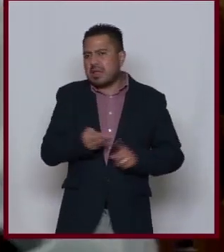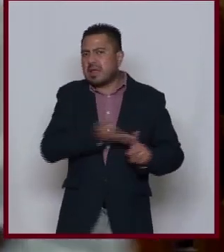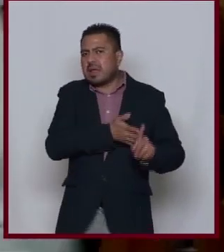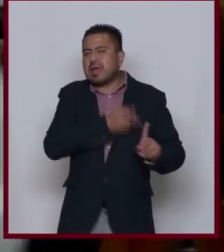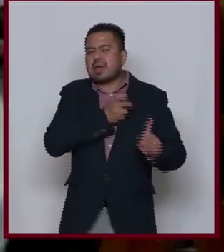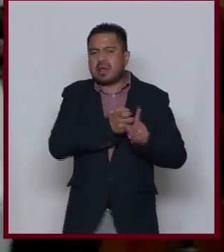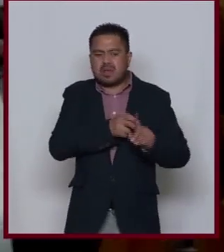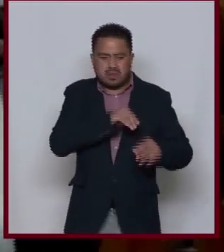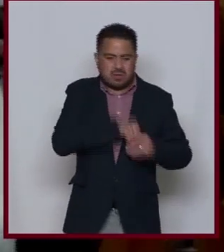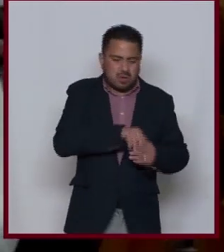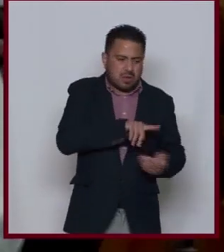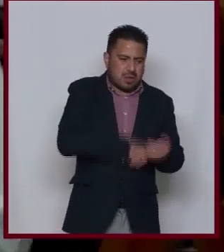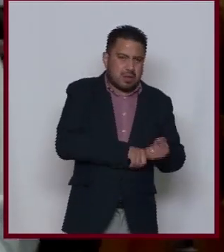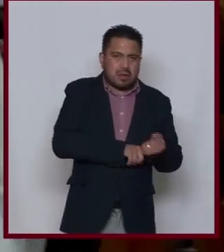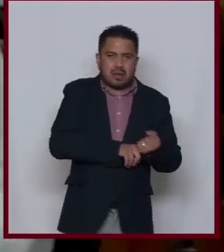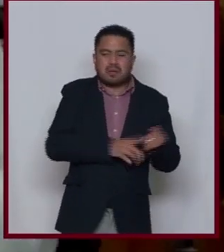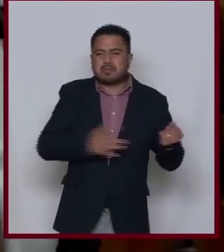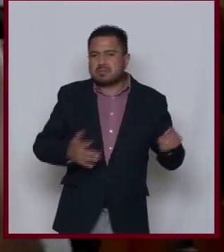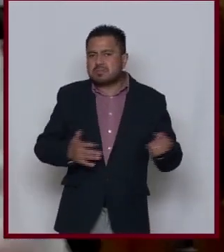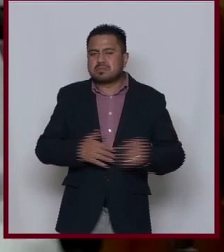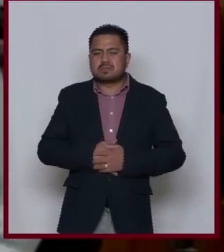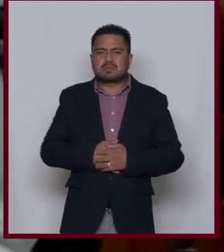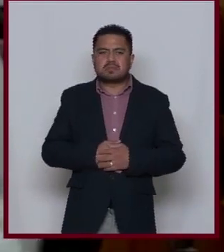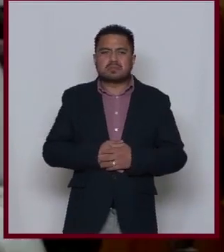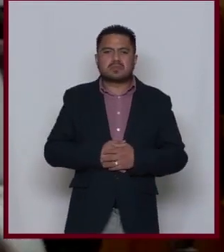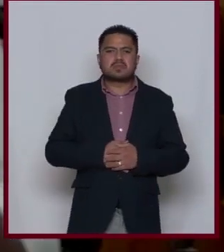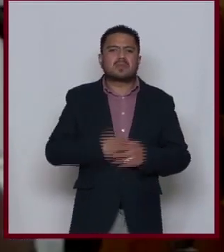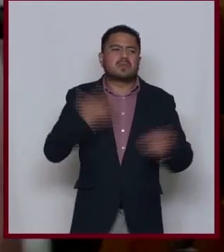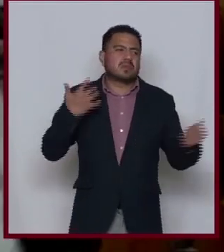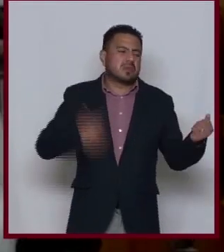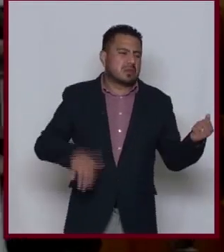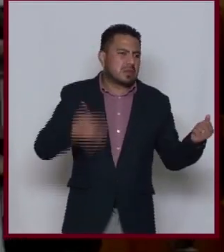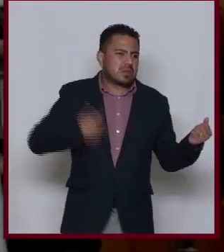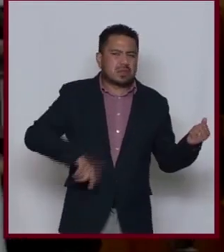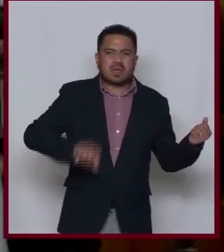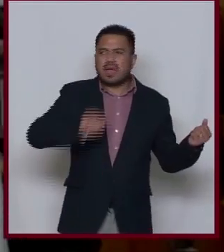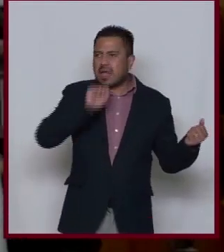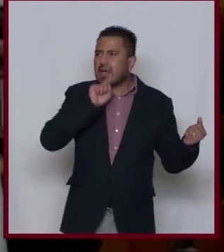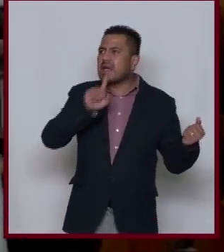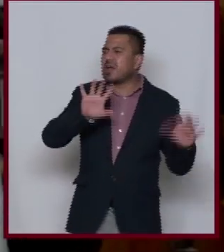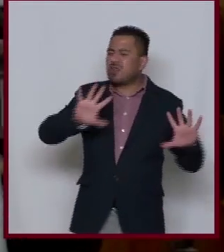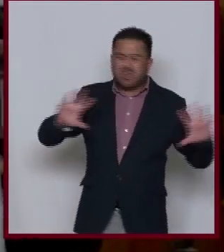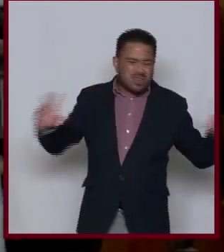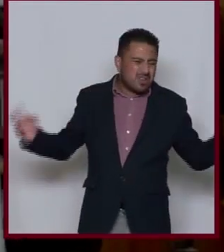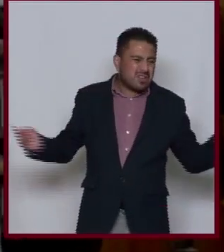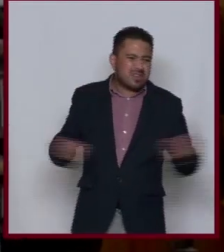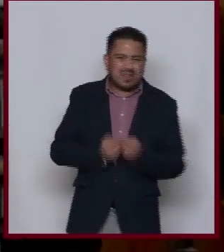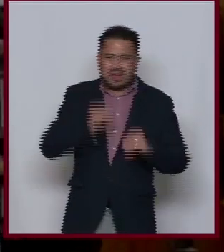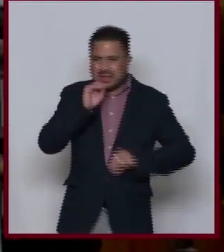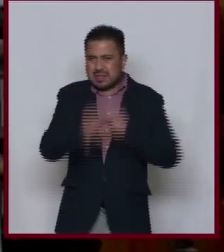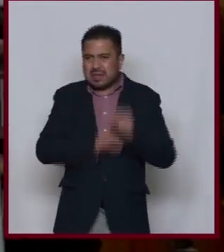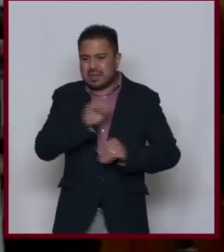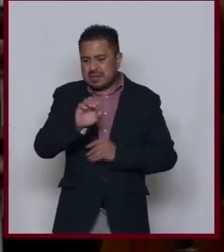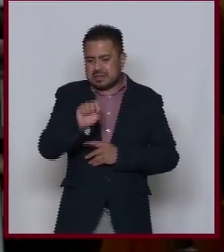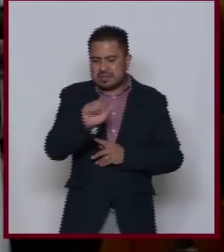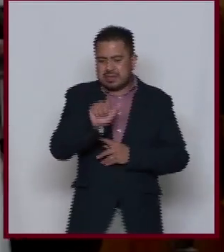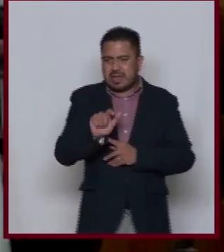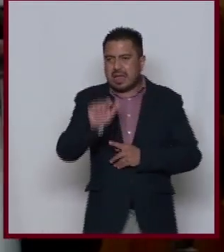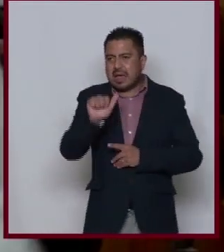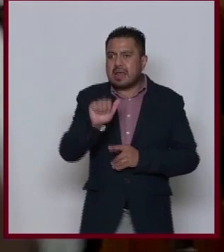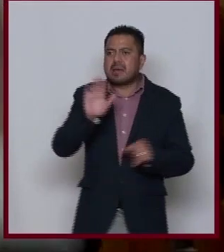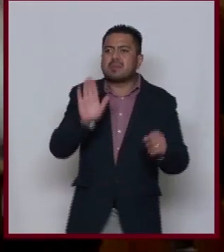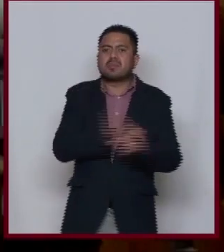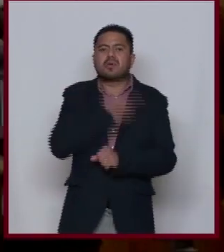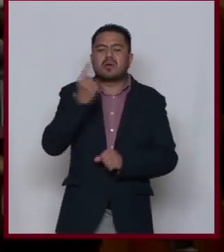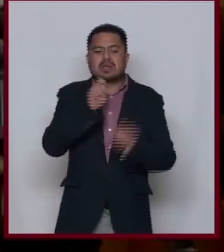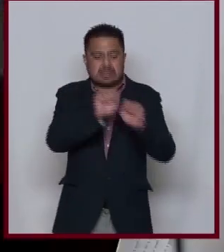música culta, el son jarocho, todo el folclore, casi todo está construido alrededor de escalas porque es